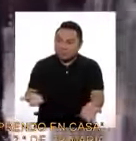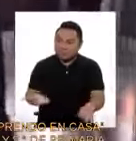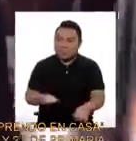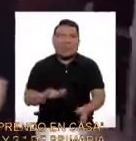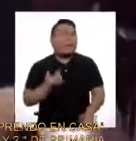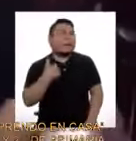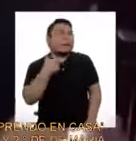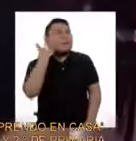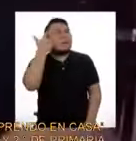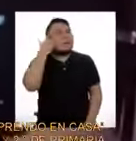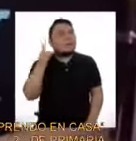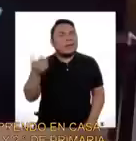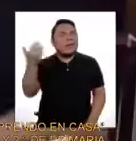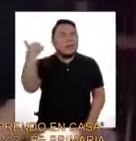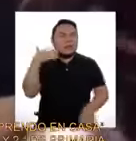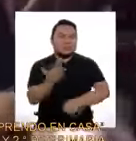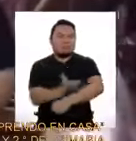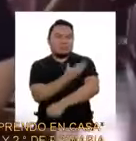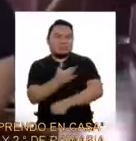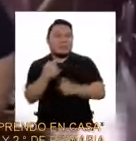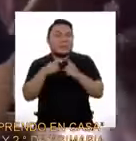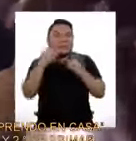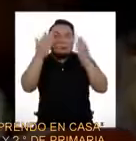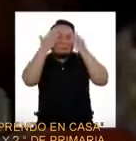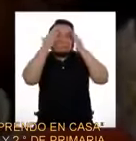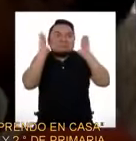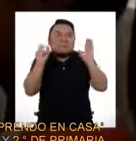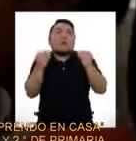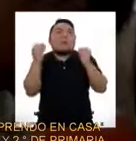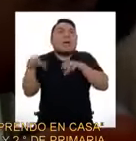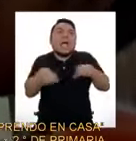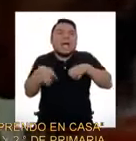sí existía la música, pero no sabía que desde hace tiempo.